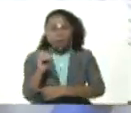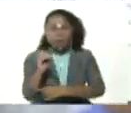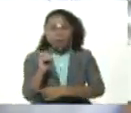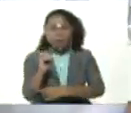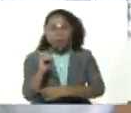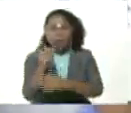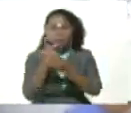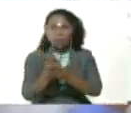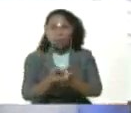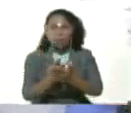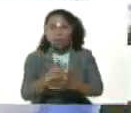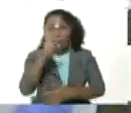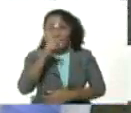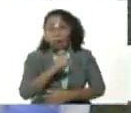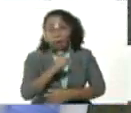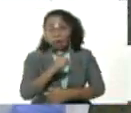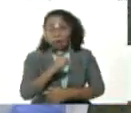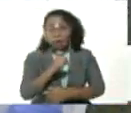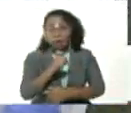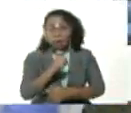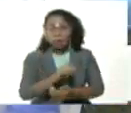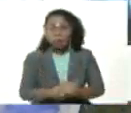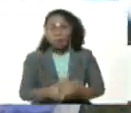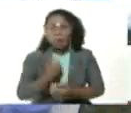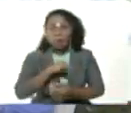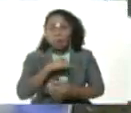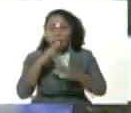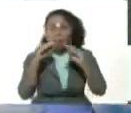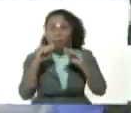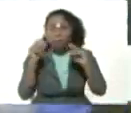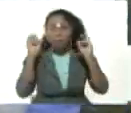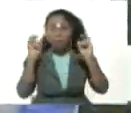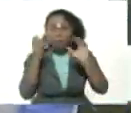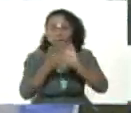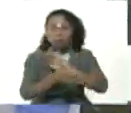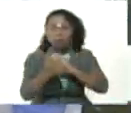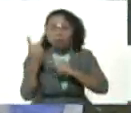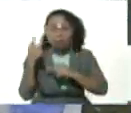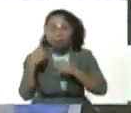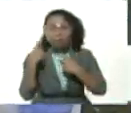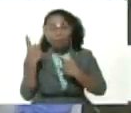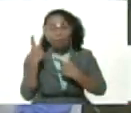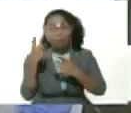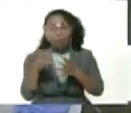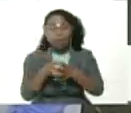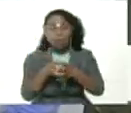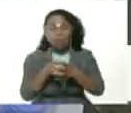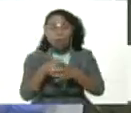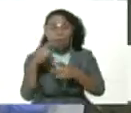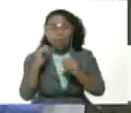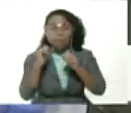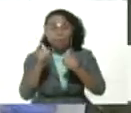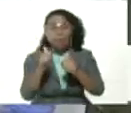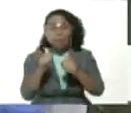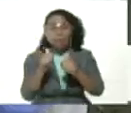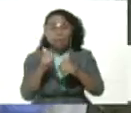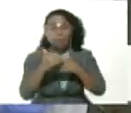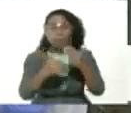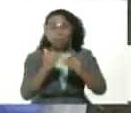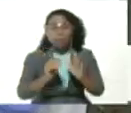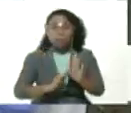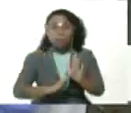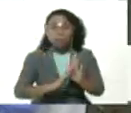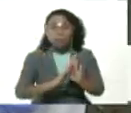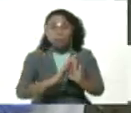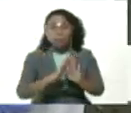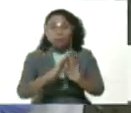al año de camarón. Y estamos hablando, hermano presidente, de que este es un sector que empieza apenas a crecer y ha sido